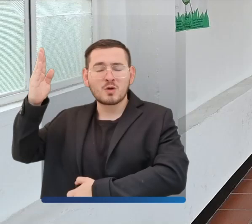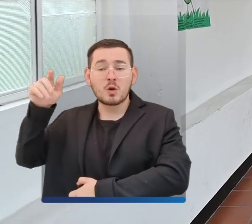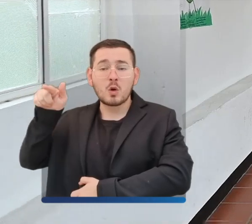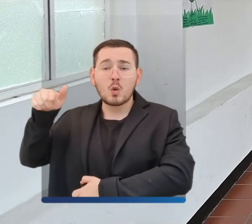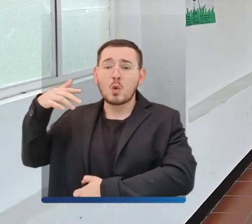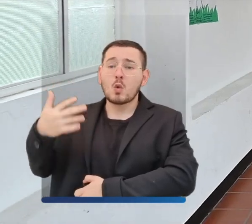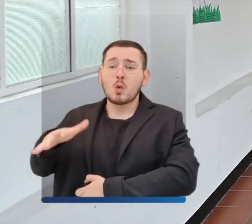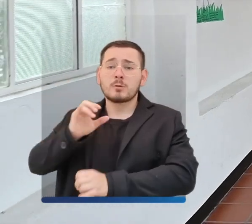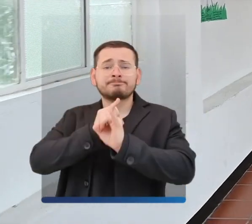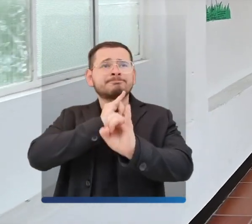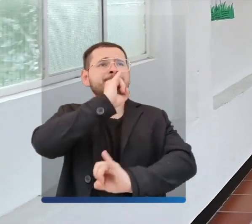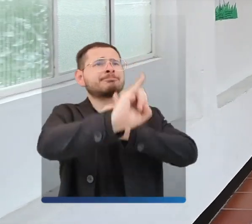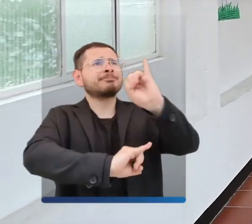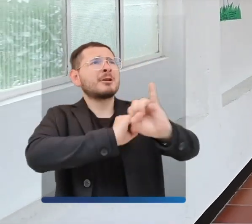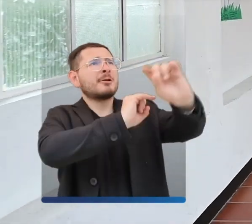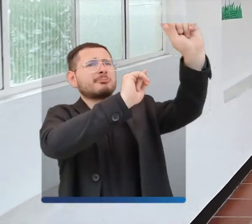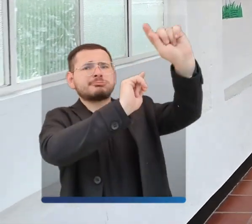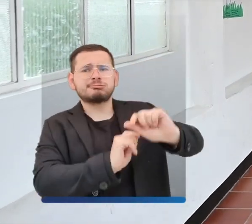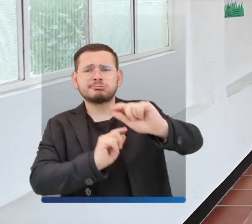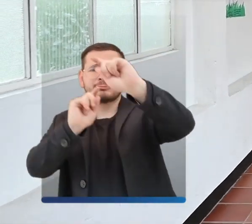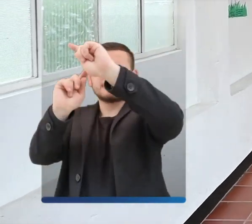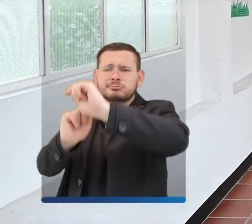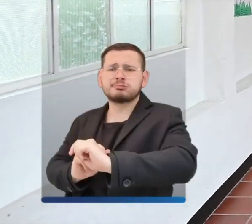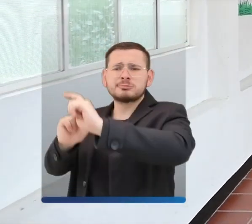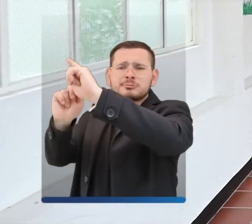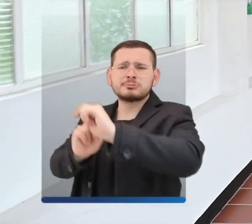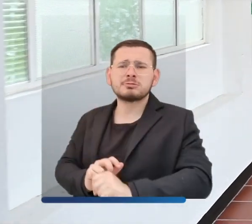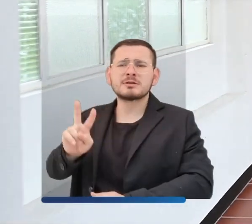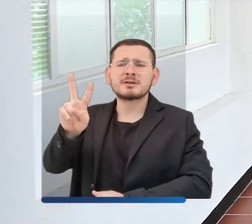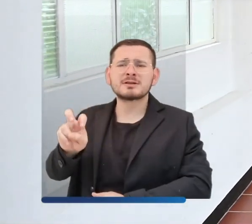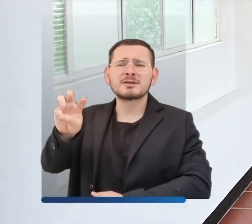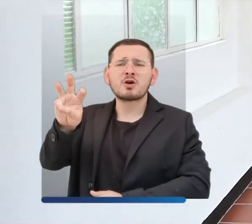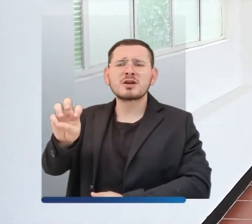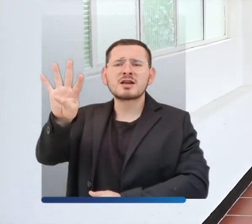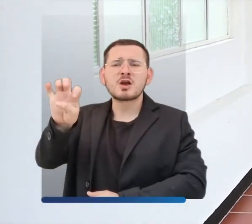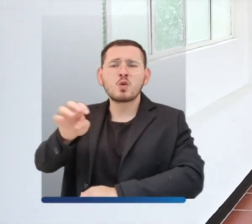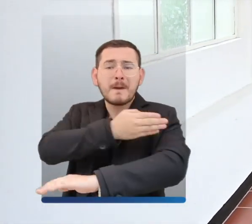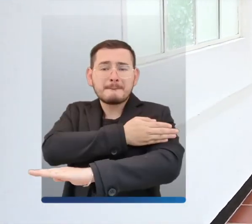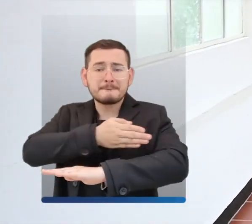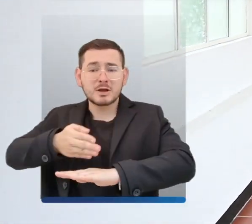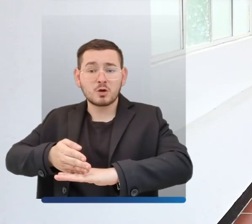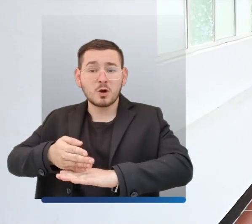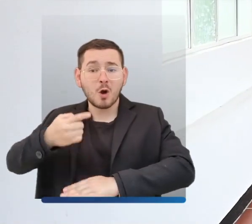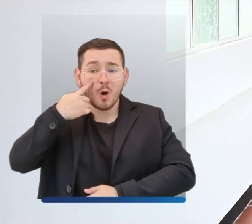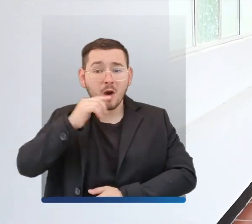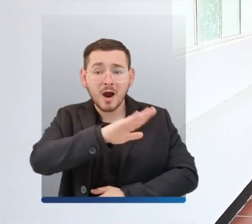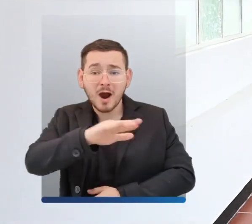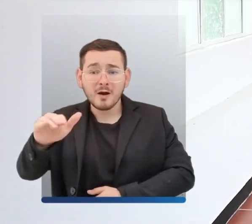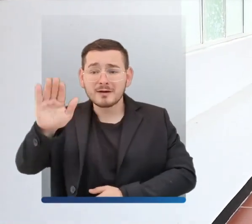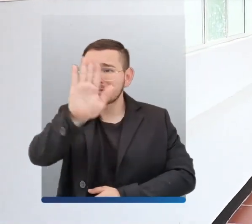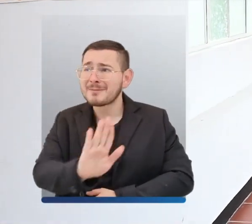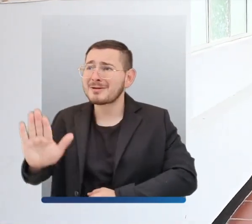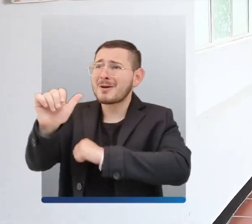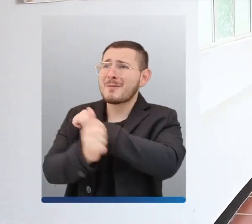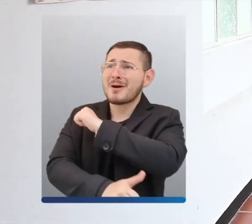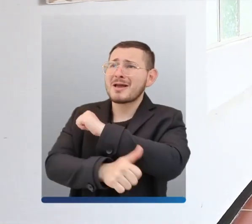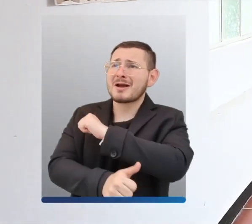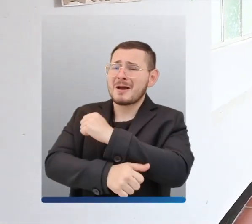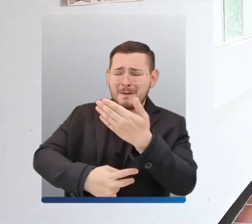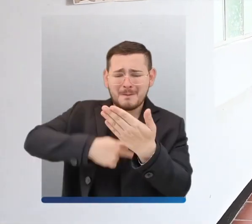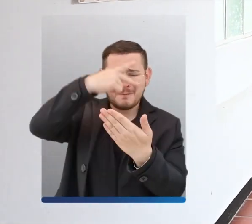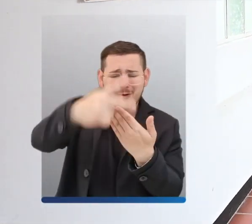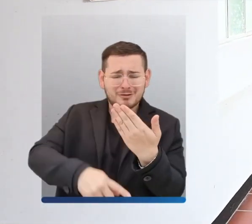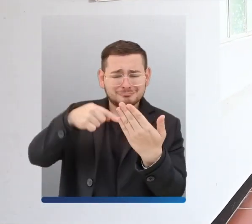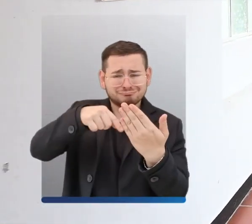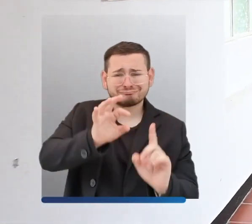con lo que logramos la cooperación internacional de más de 789 millones de pesos. Este es el único proyecto de